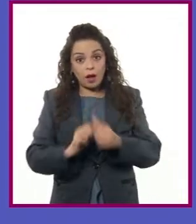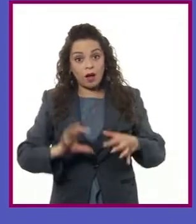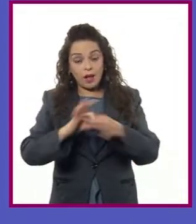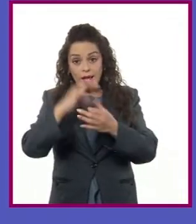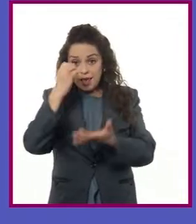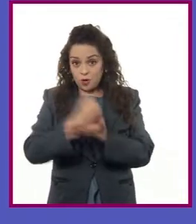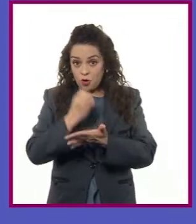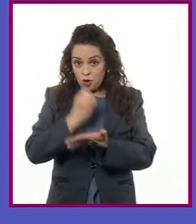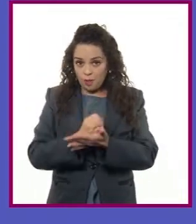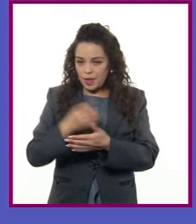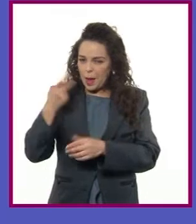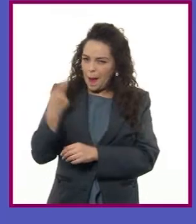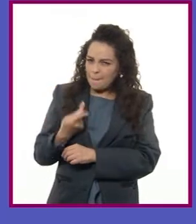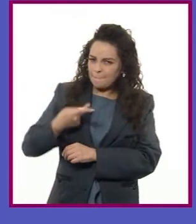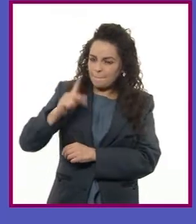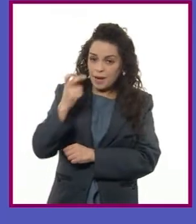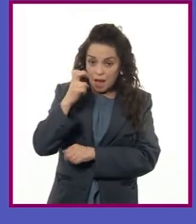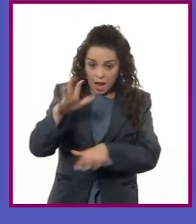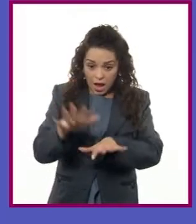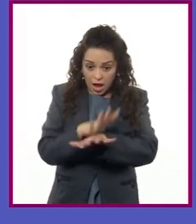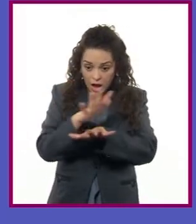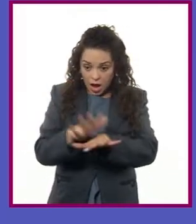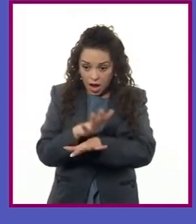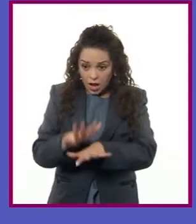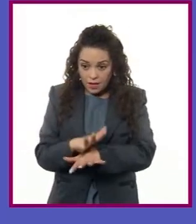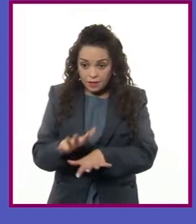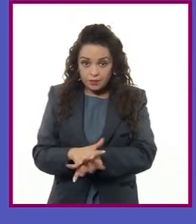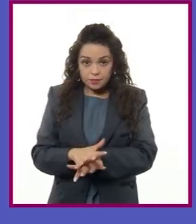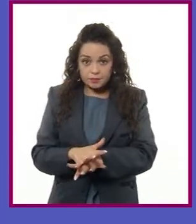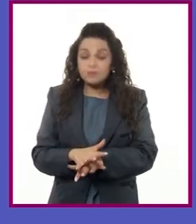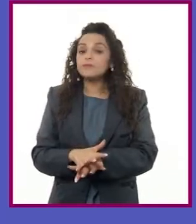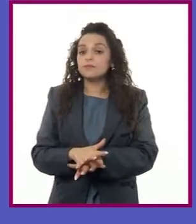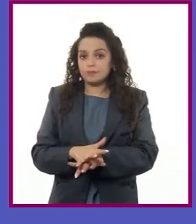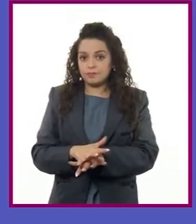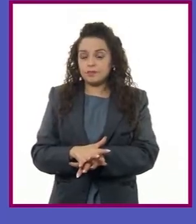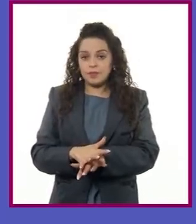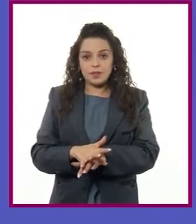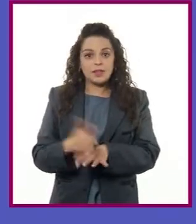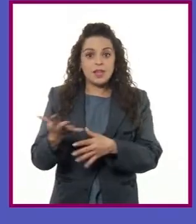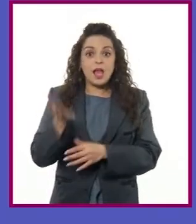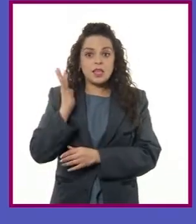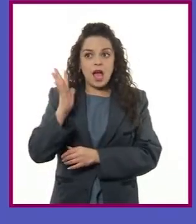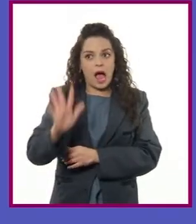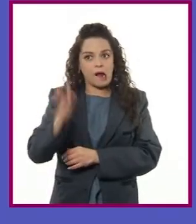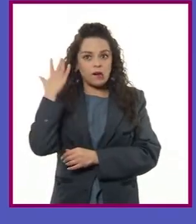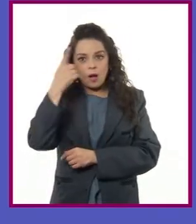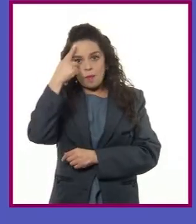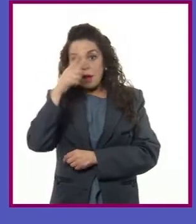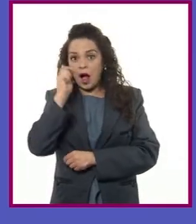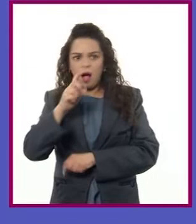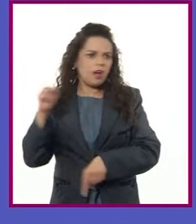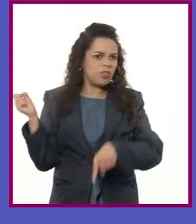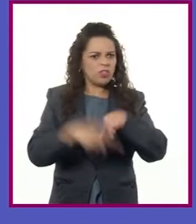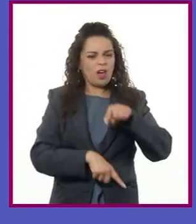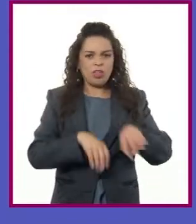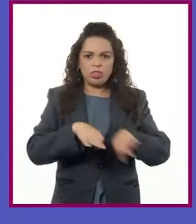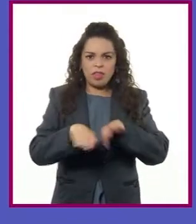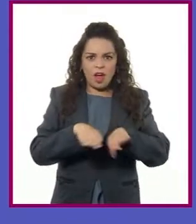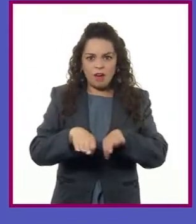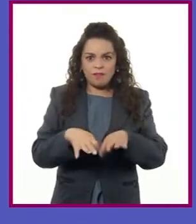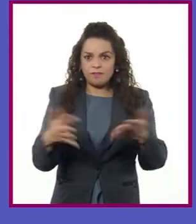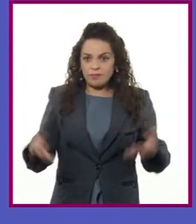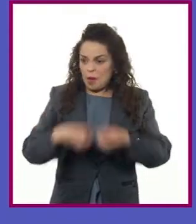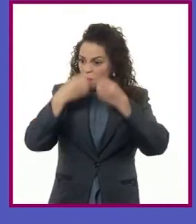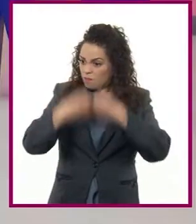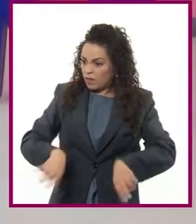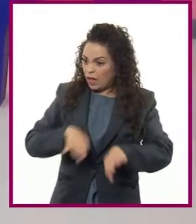embargo, dichos cambios no serán tan radicales como para quitarnos nuestro trabajo y dejarnos en el